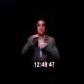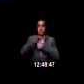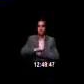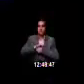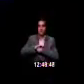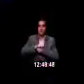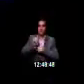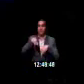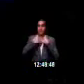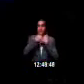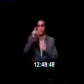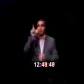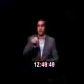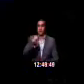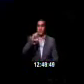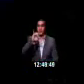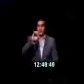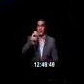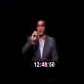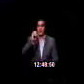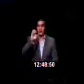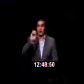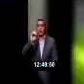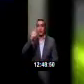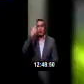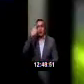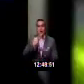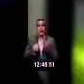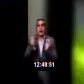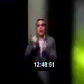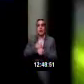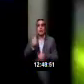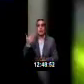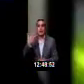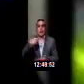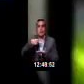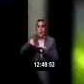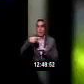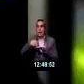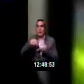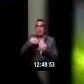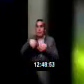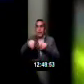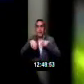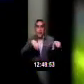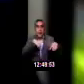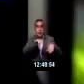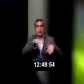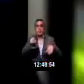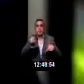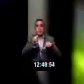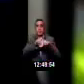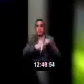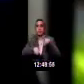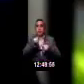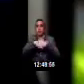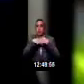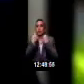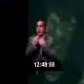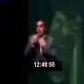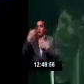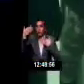presionado por el legislador Eliseo Azuero para efectivizar cheques y repartir el dinero a compañeros de bancada.